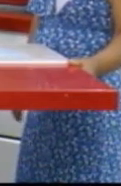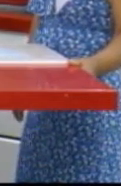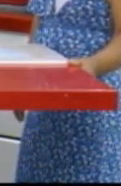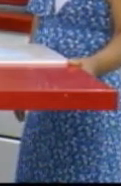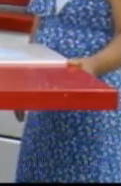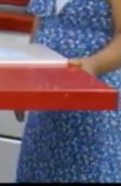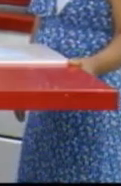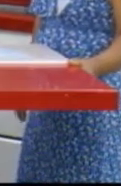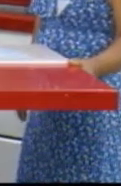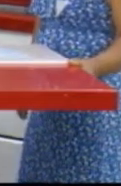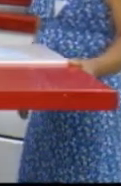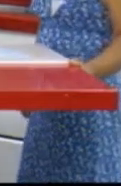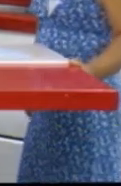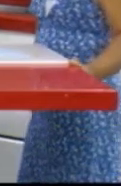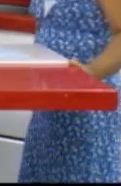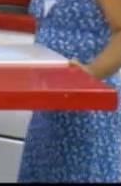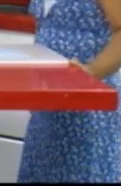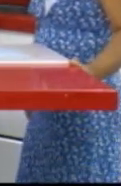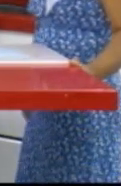saludables